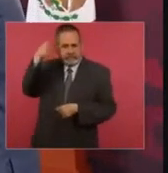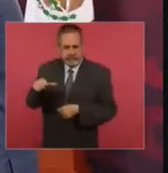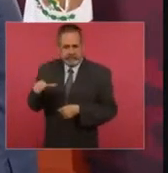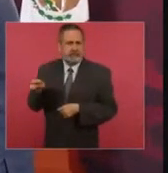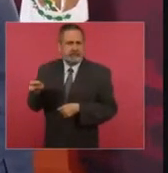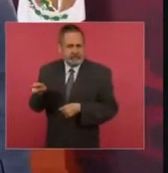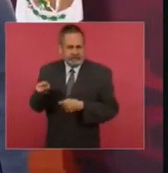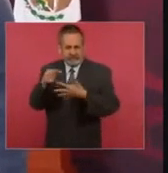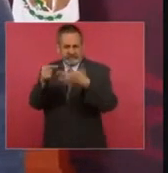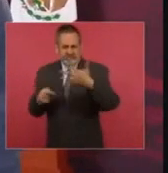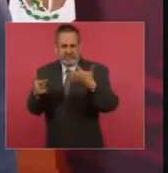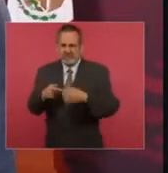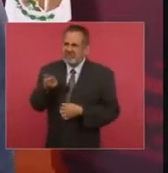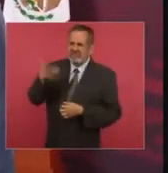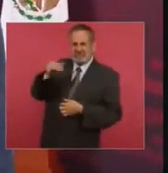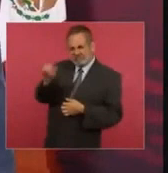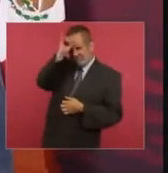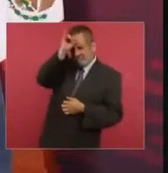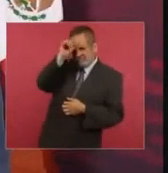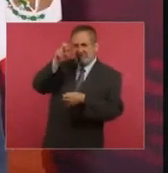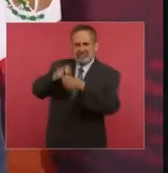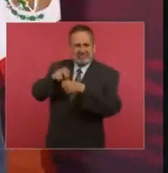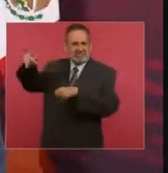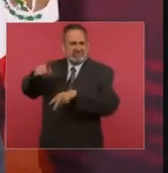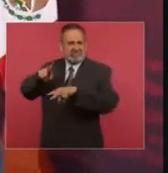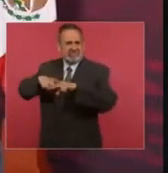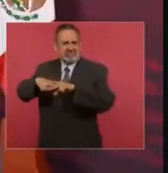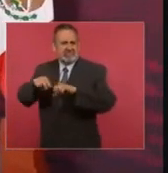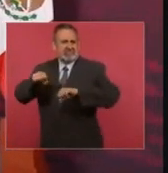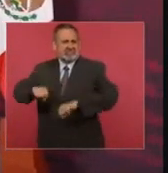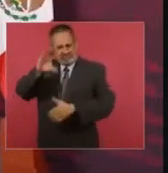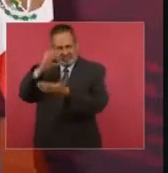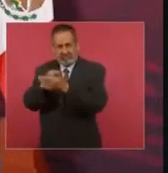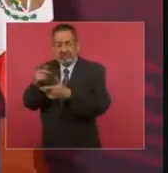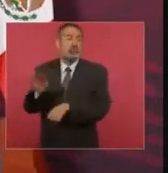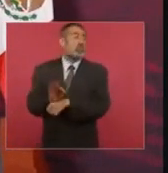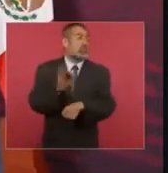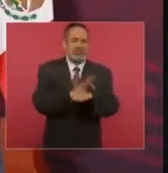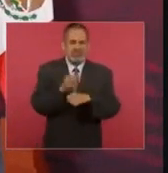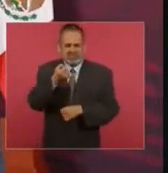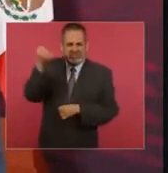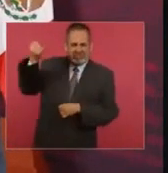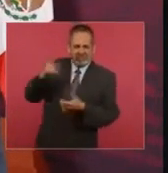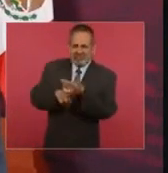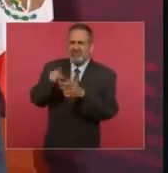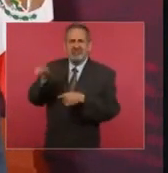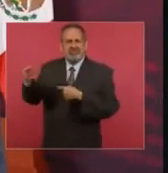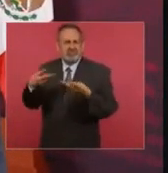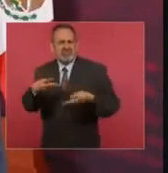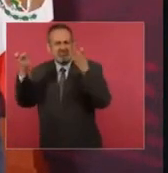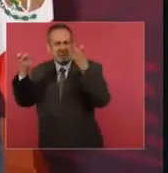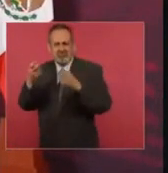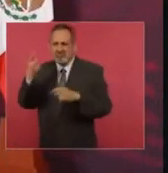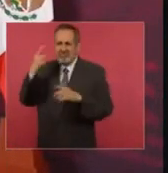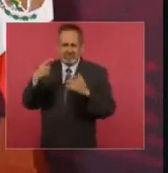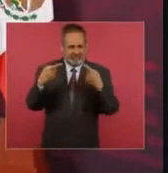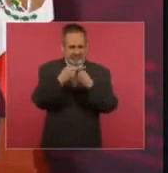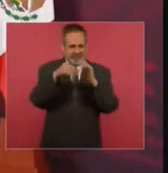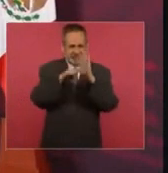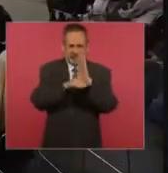habría que informarle al imbécil ese que está en Roma sí que defiende la justicia social que sepa que es un robo y que eso va contra los